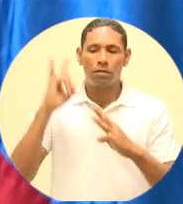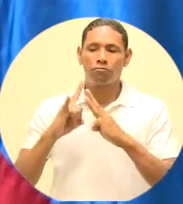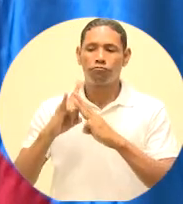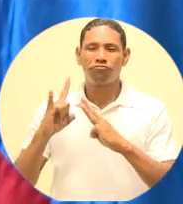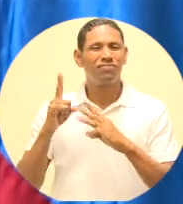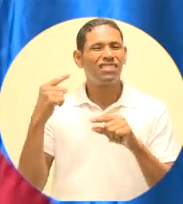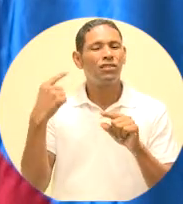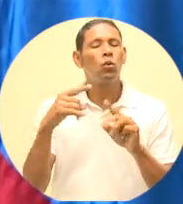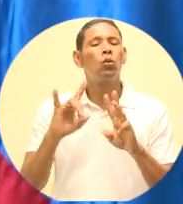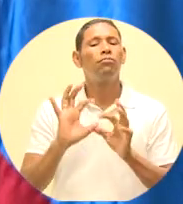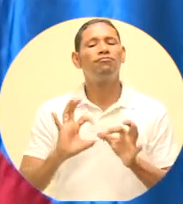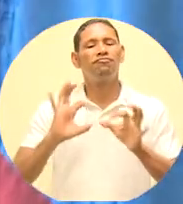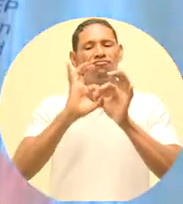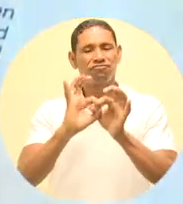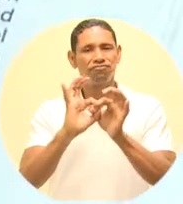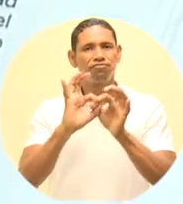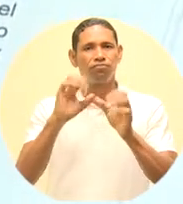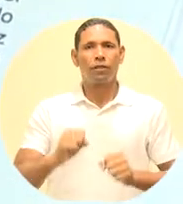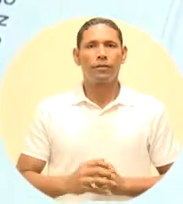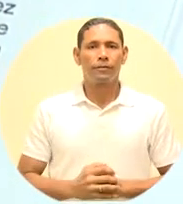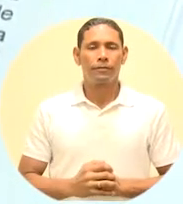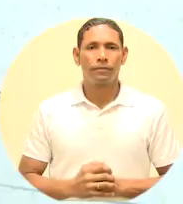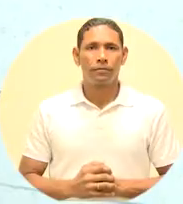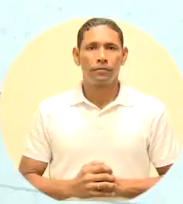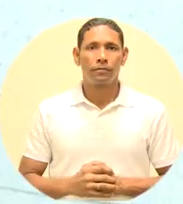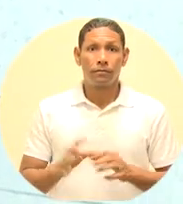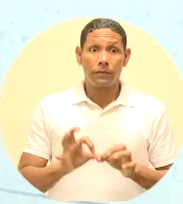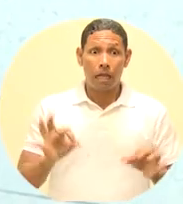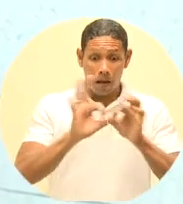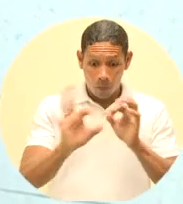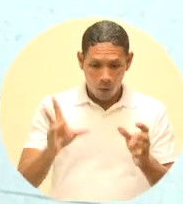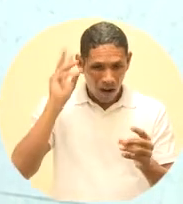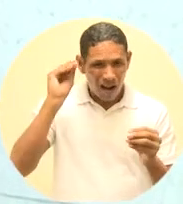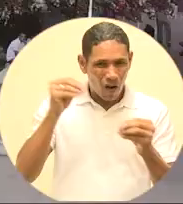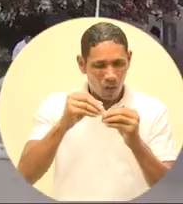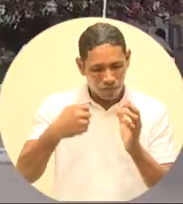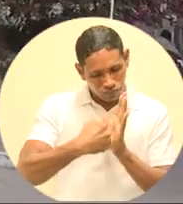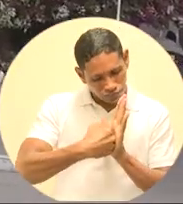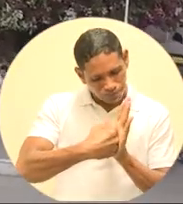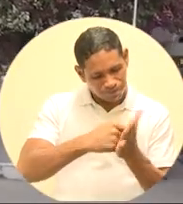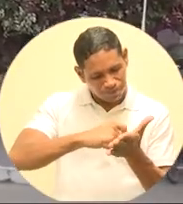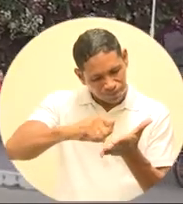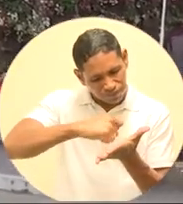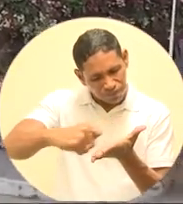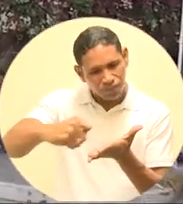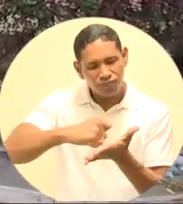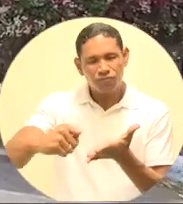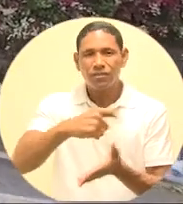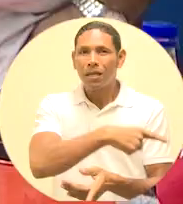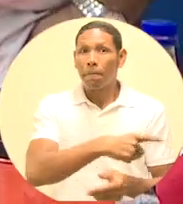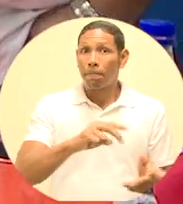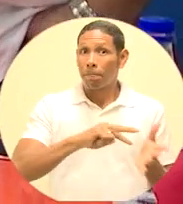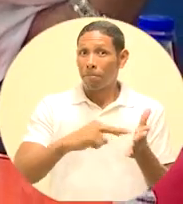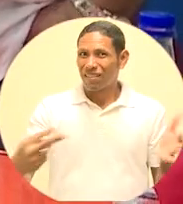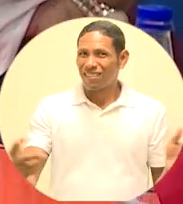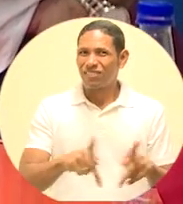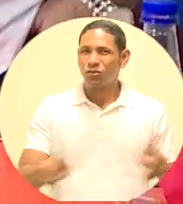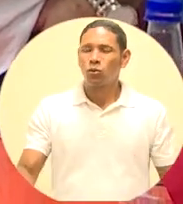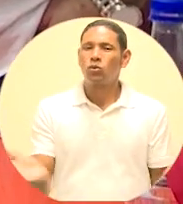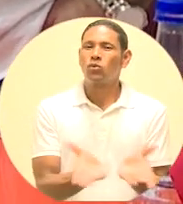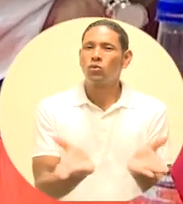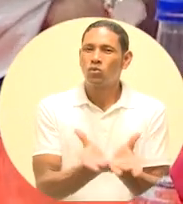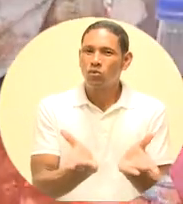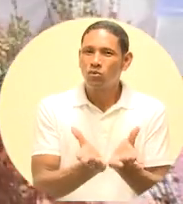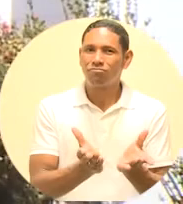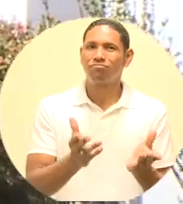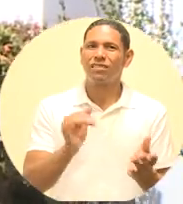también es la Universidad de los Cienagueros, la Universidad del Magdalena. Una de las metas principales del acuerdo es profesionalizar a los estudiantes del Infotep a través de nuestra